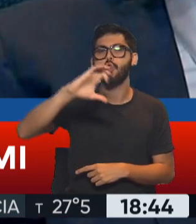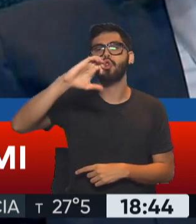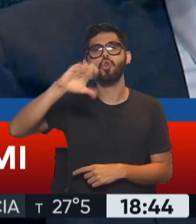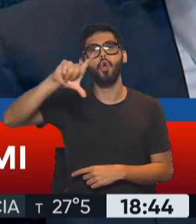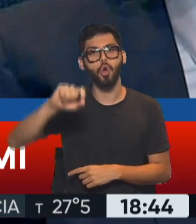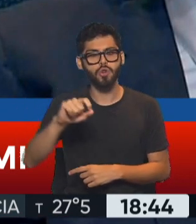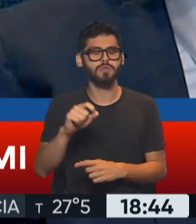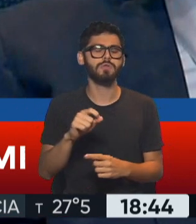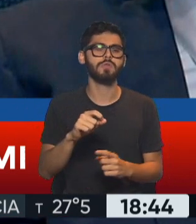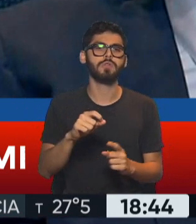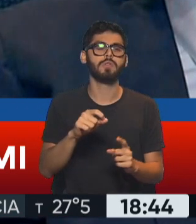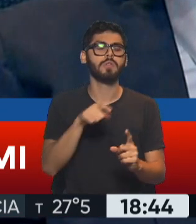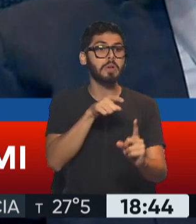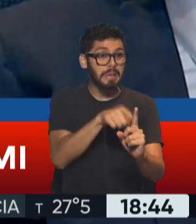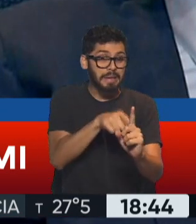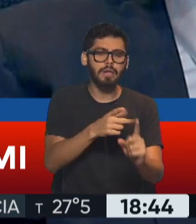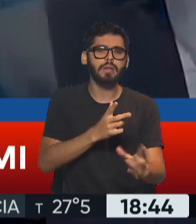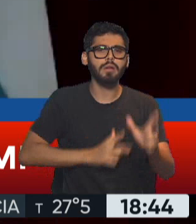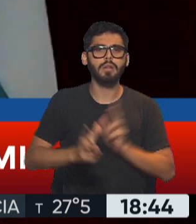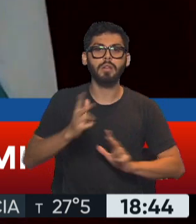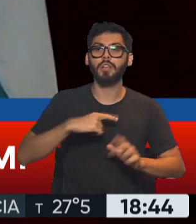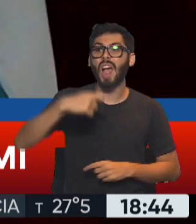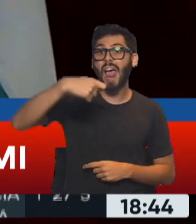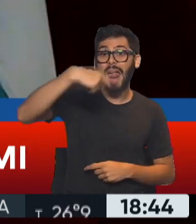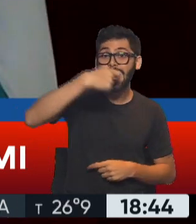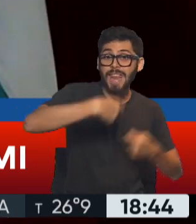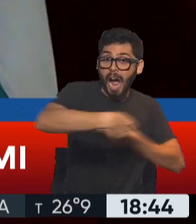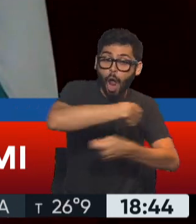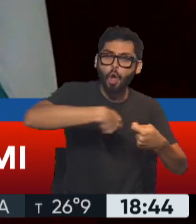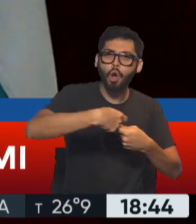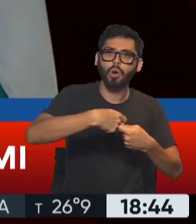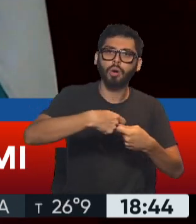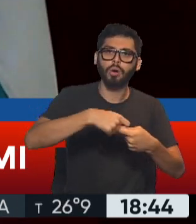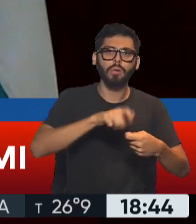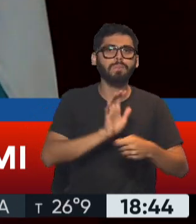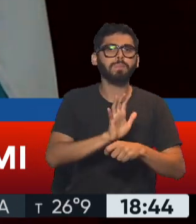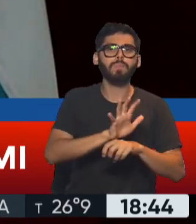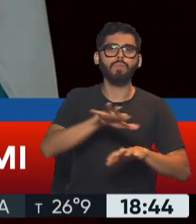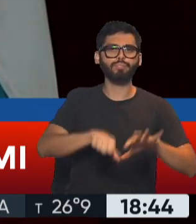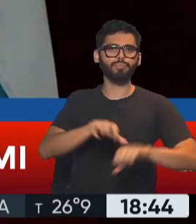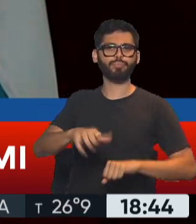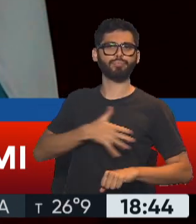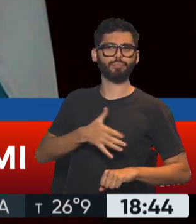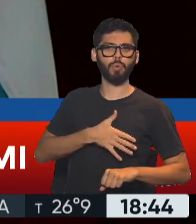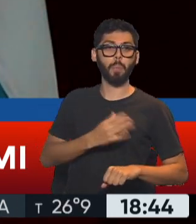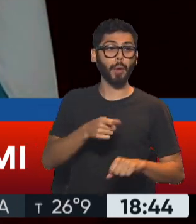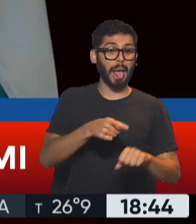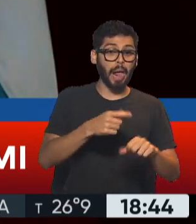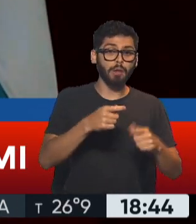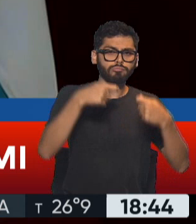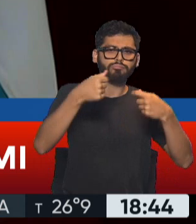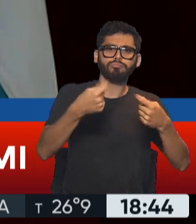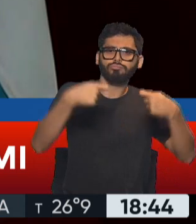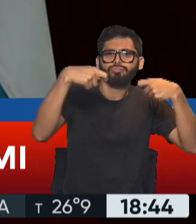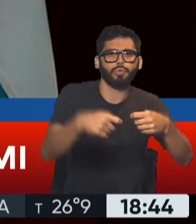cómo el narco le iba ocupando la región porque era el que construía escuelas que él desde el Estado no